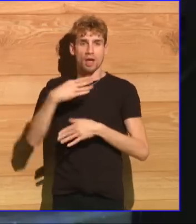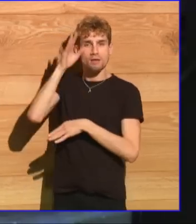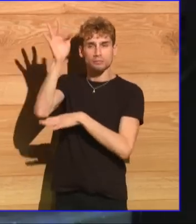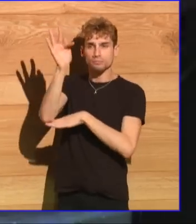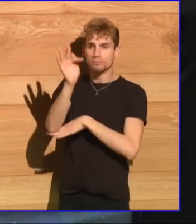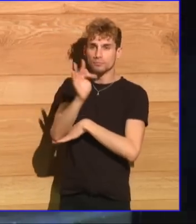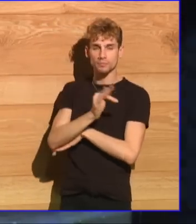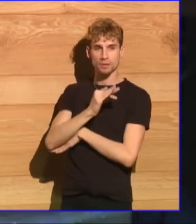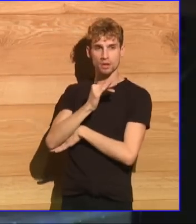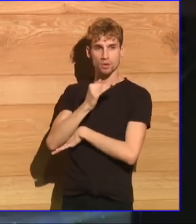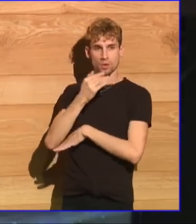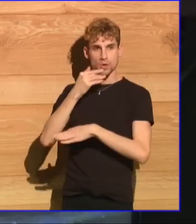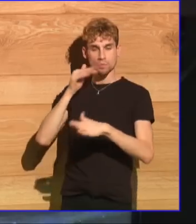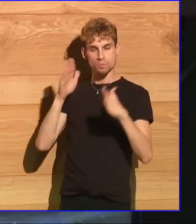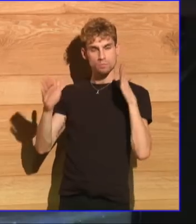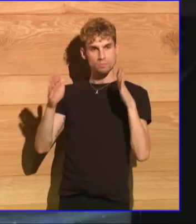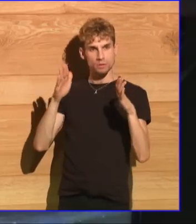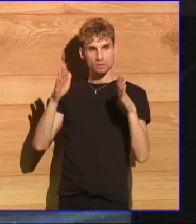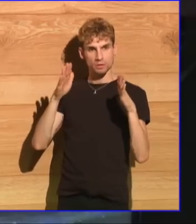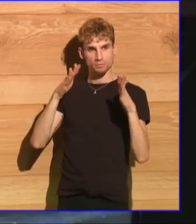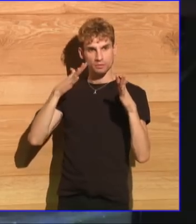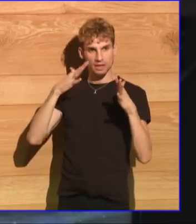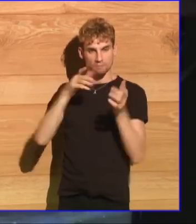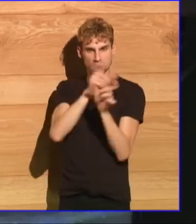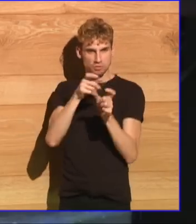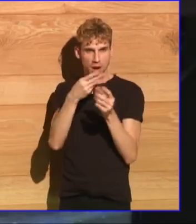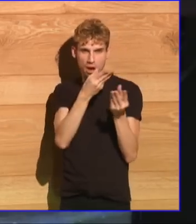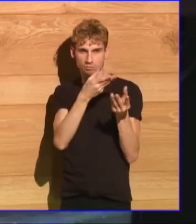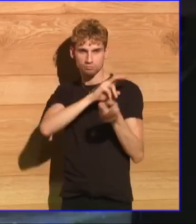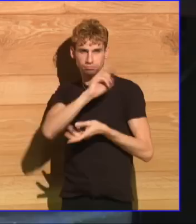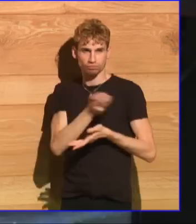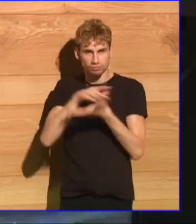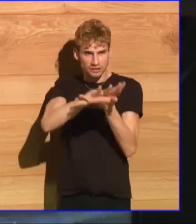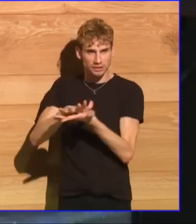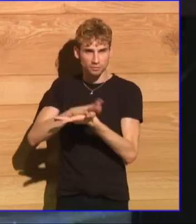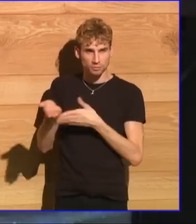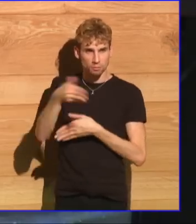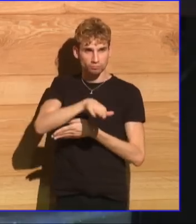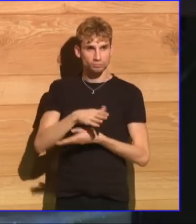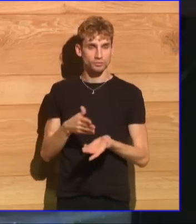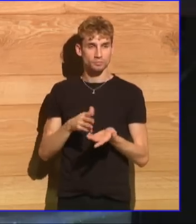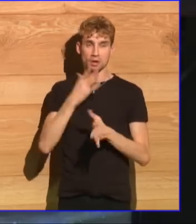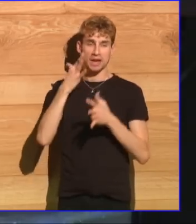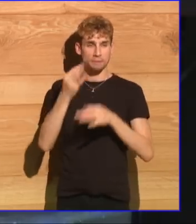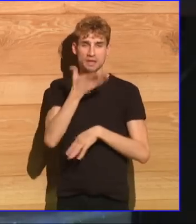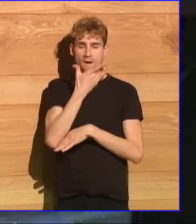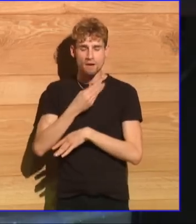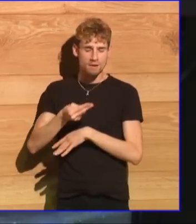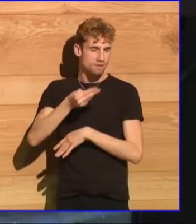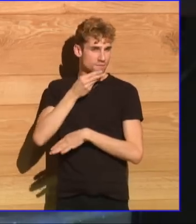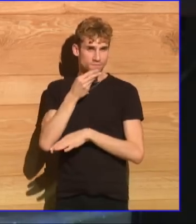algo que está sesgando miles de vidas, pero que tiene una belleza estética enorme porque es lo que el niño está percibiendo. El